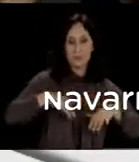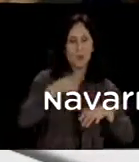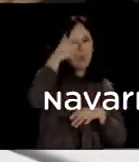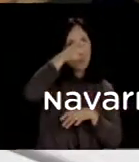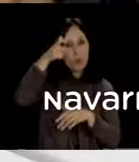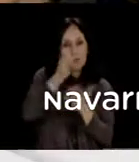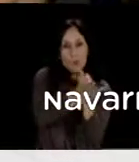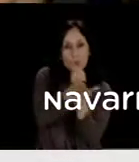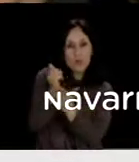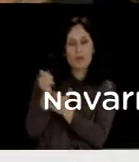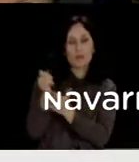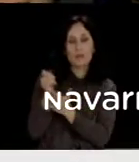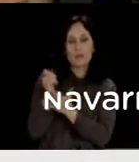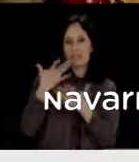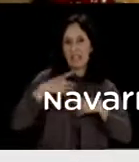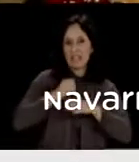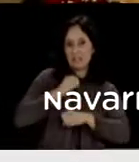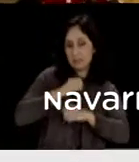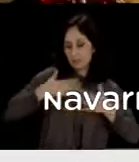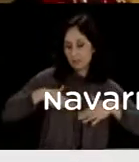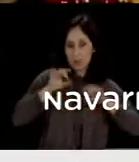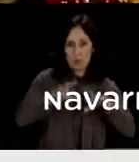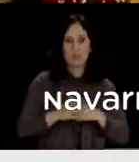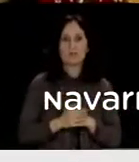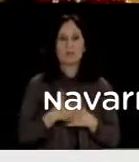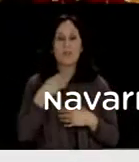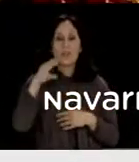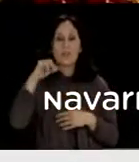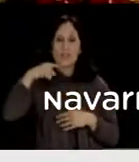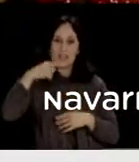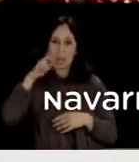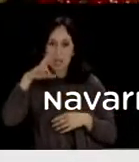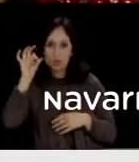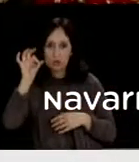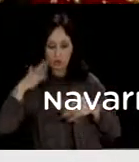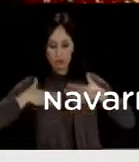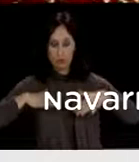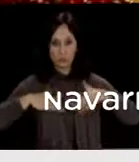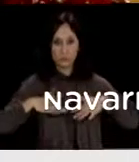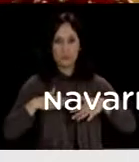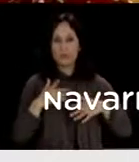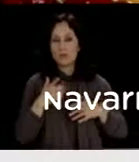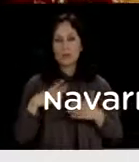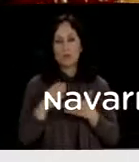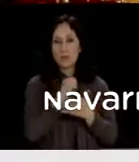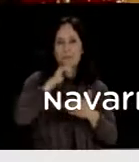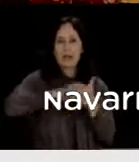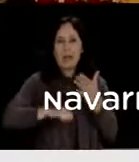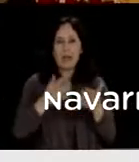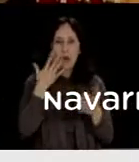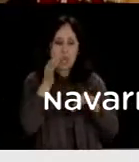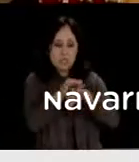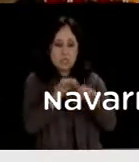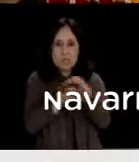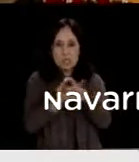rural y el mundo gitano. Los cíngaros van vestidos en base a mucho metal, mucha joya. Como era